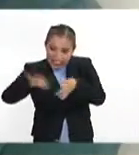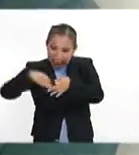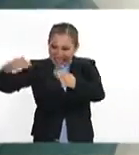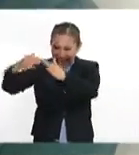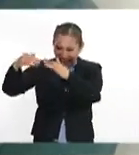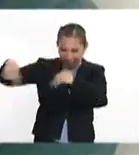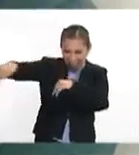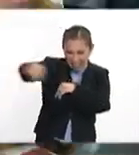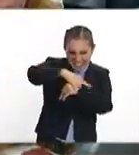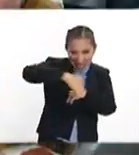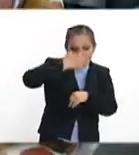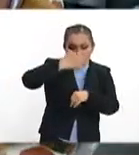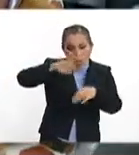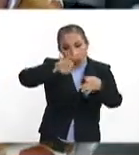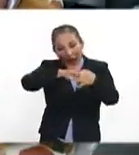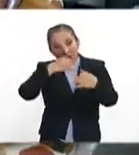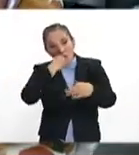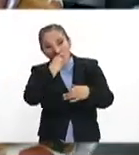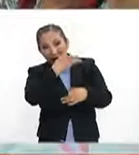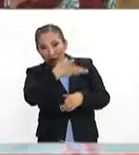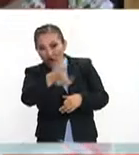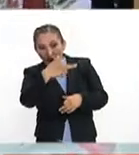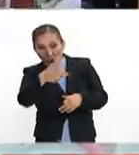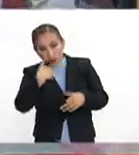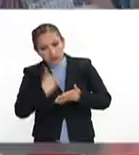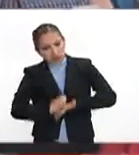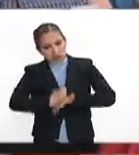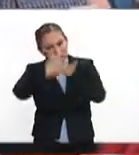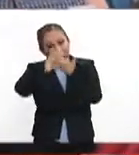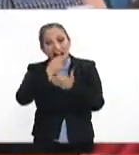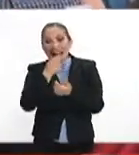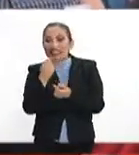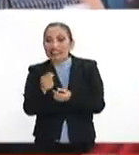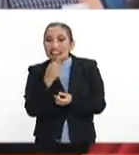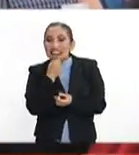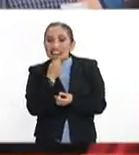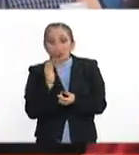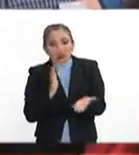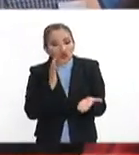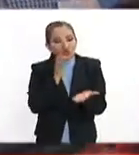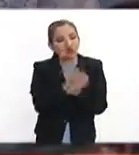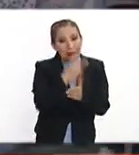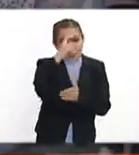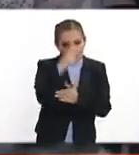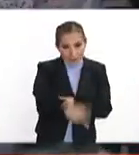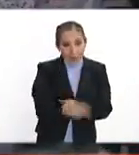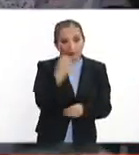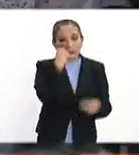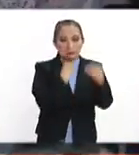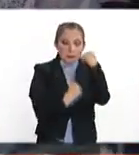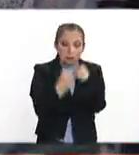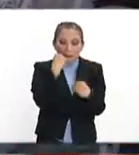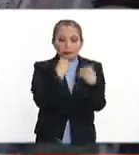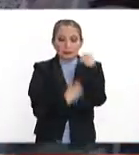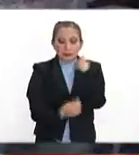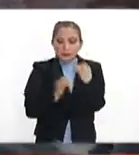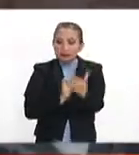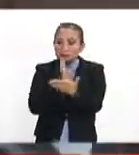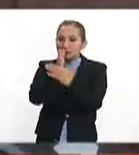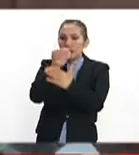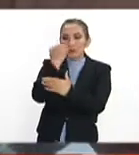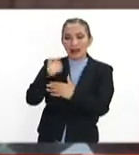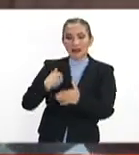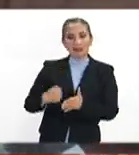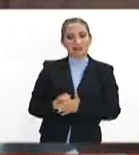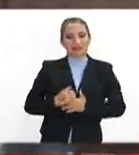de las escuelas, estos comedores, que permiten que nuestros niños y niñas de México, cuando lleguen a la escuela, vayan con